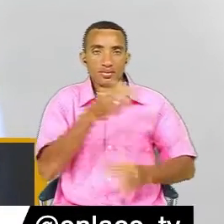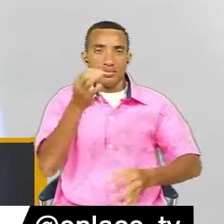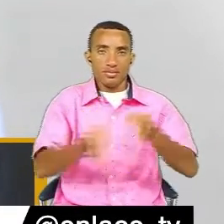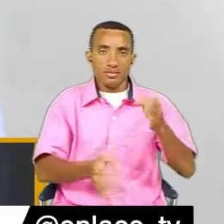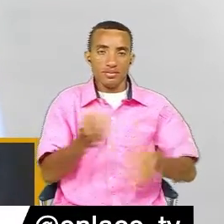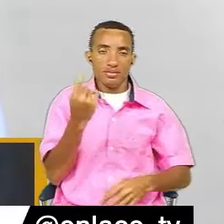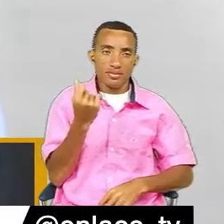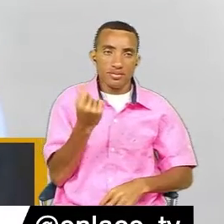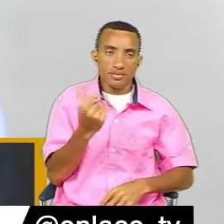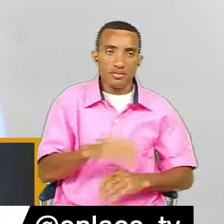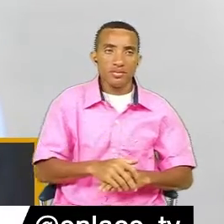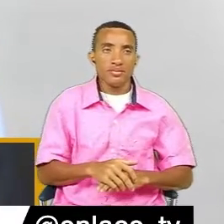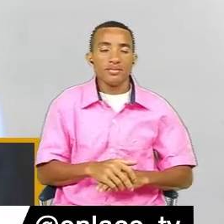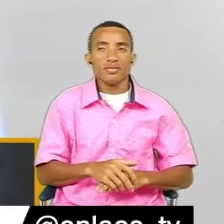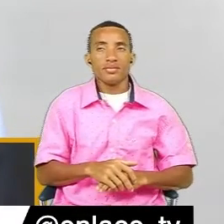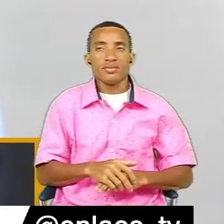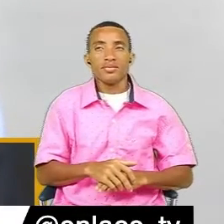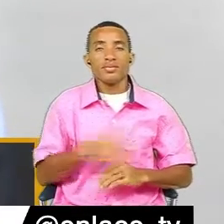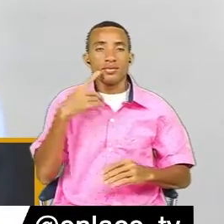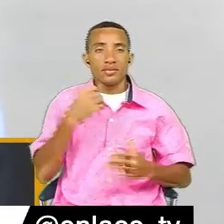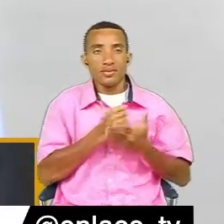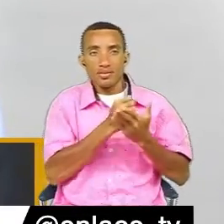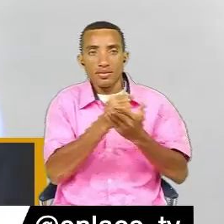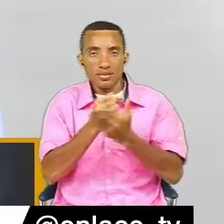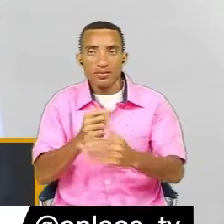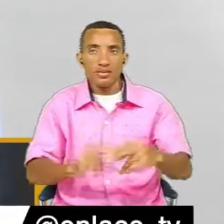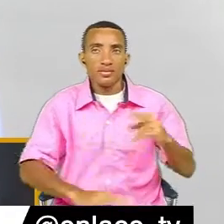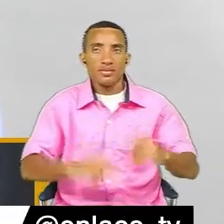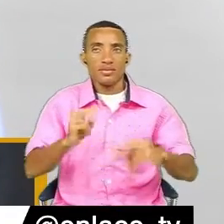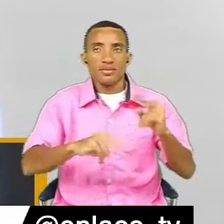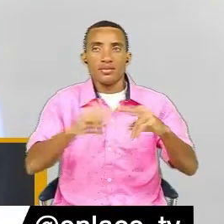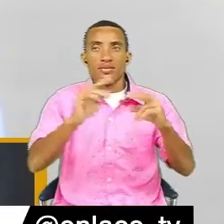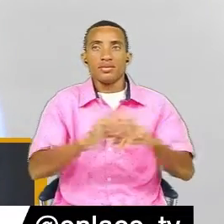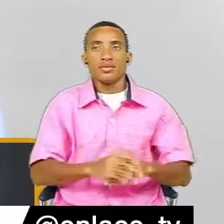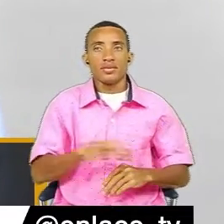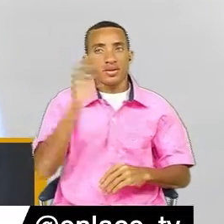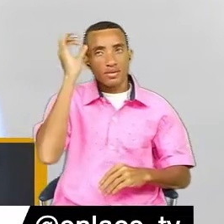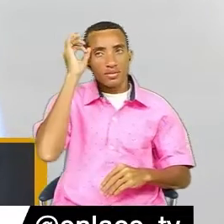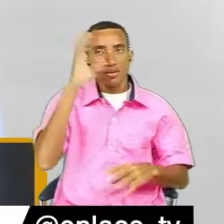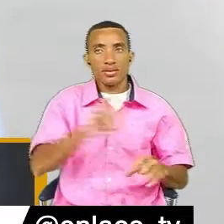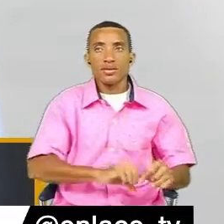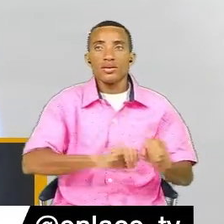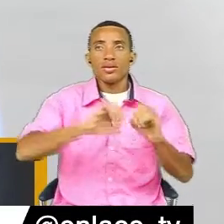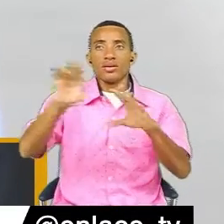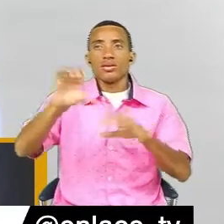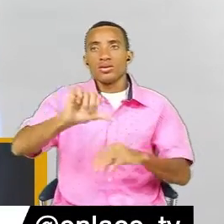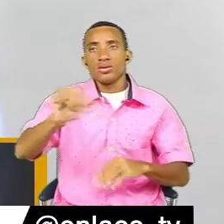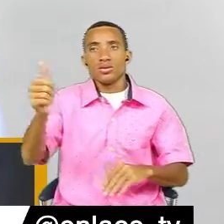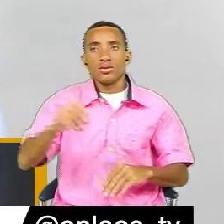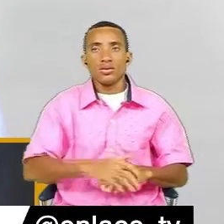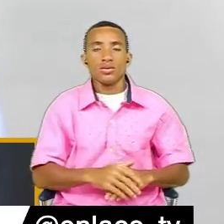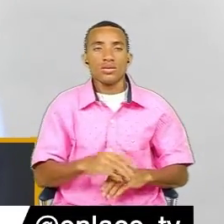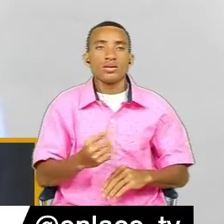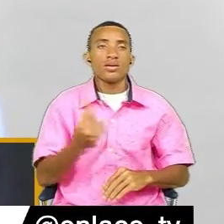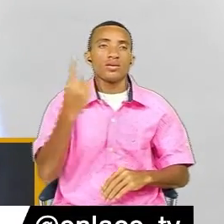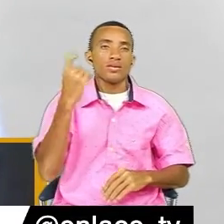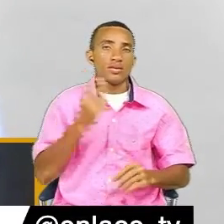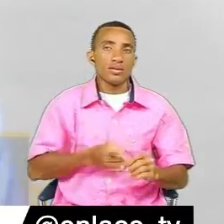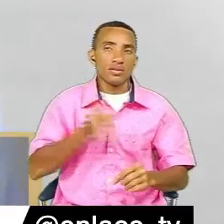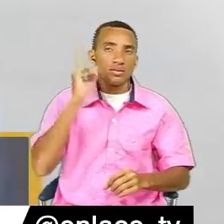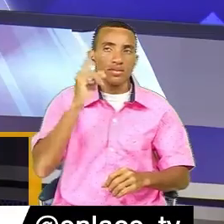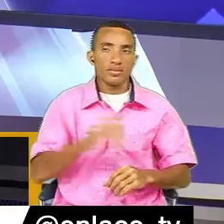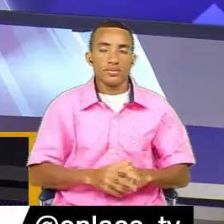programado para ayudar a la construcción de la cárcel va a terminar enviándose a otro municipio por falta de voluntad política en este momento